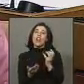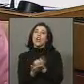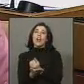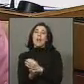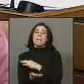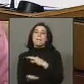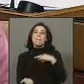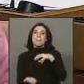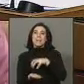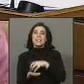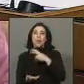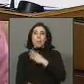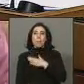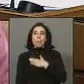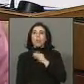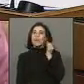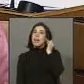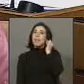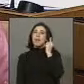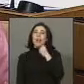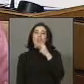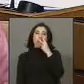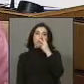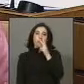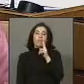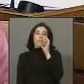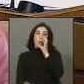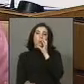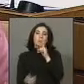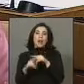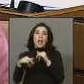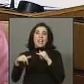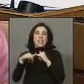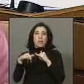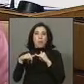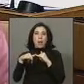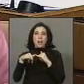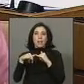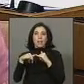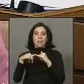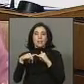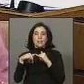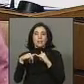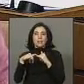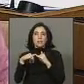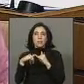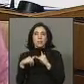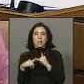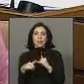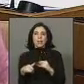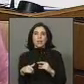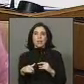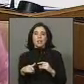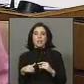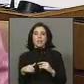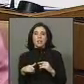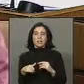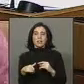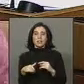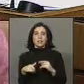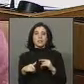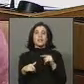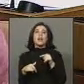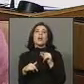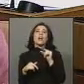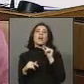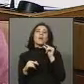propio donde las mujeres realmente busquemos aquella equidad que ha sido tan poco viable